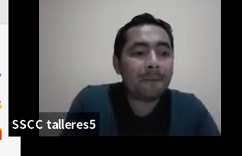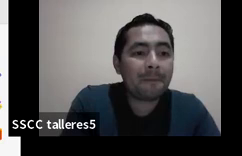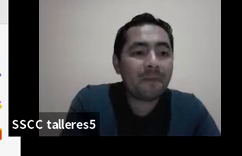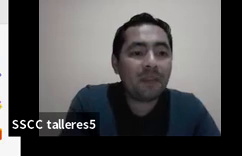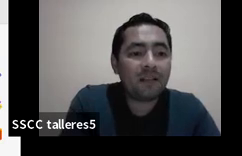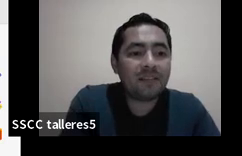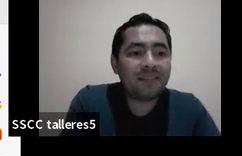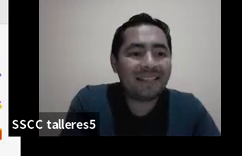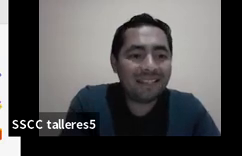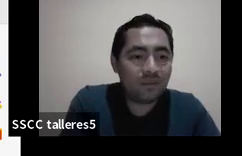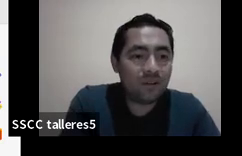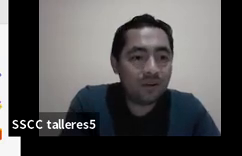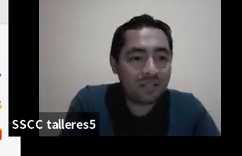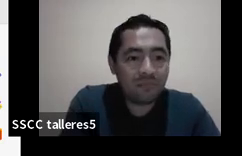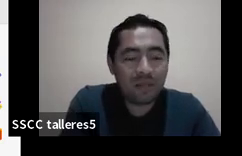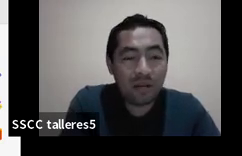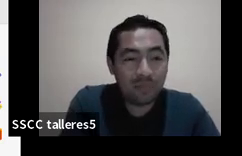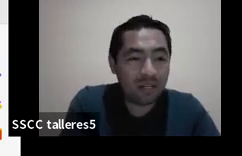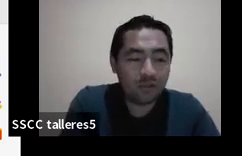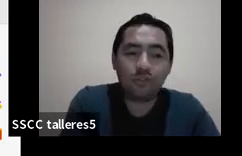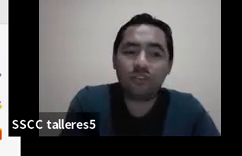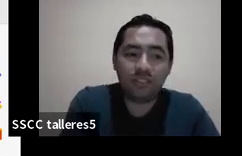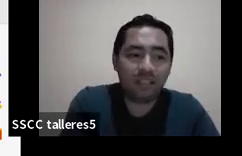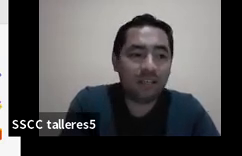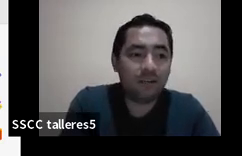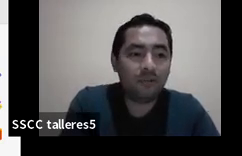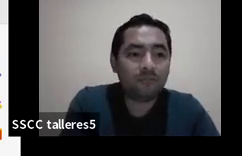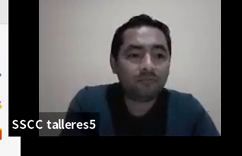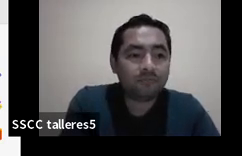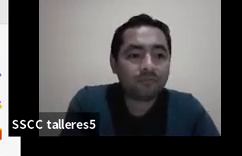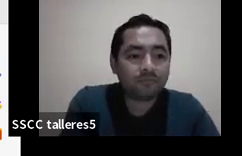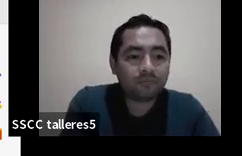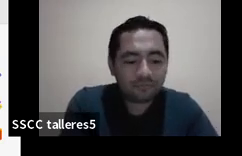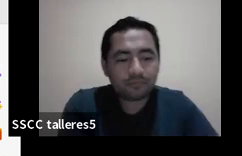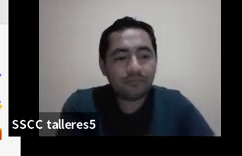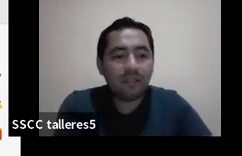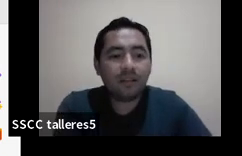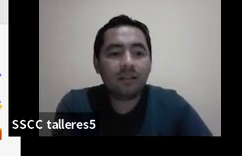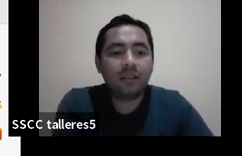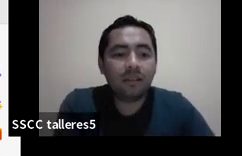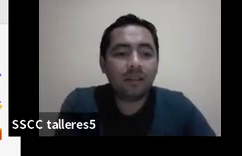pasar. ¿Existe alguna universidad peruana para sordos? Ya dije que no.